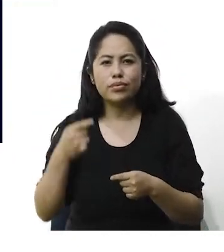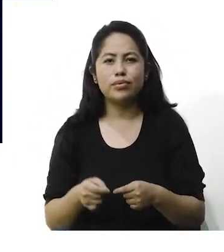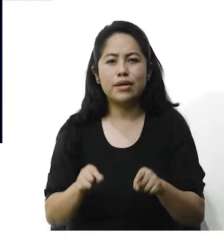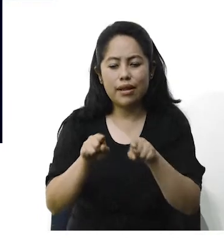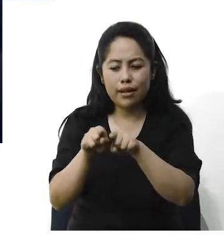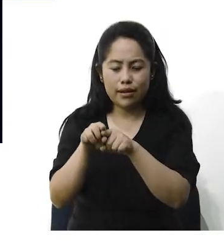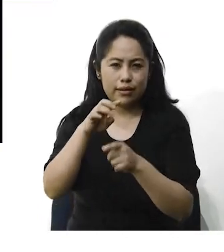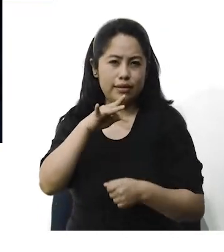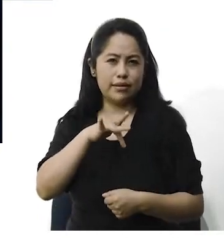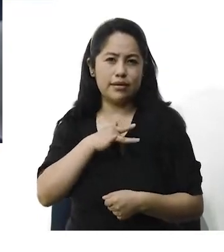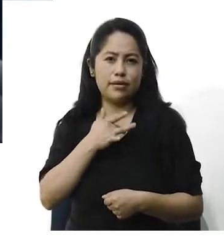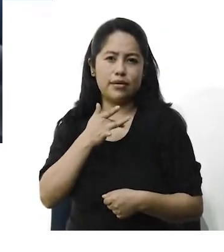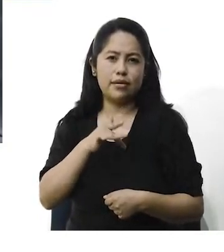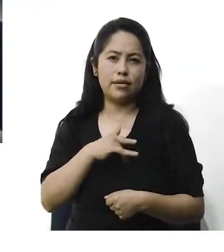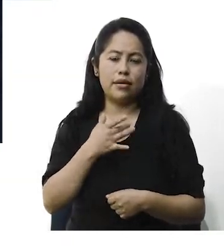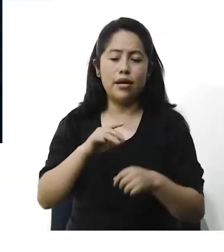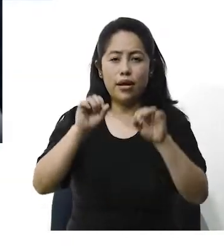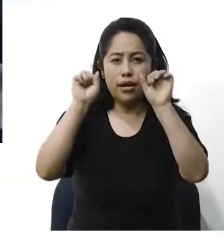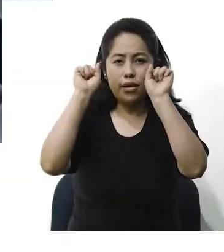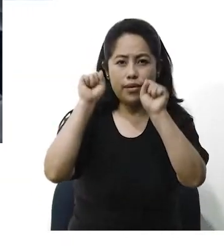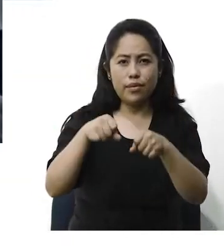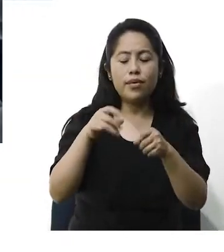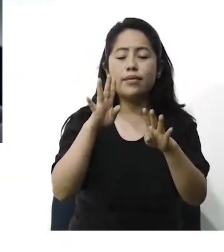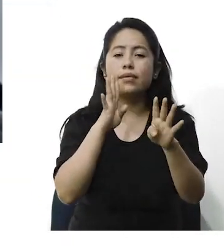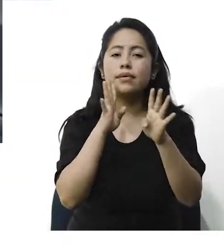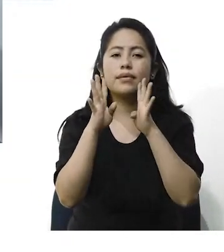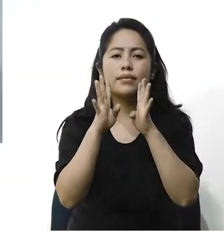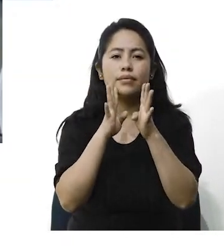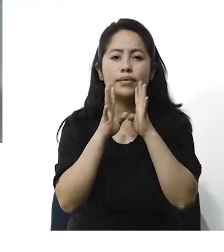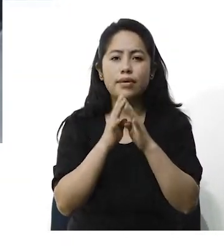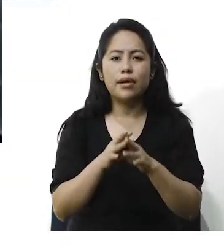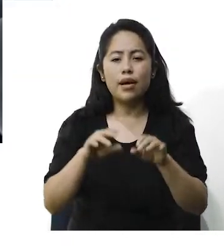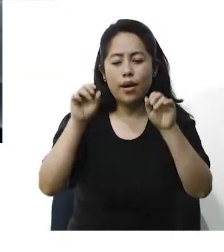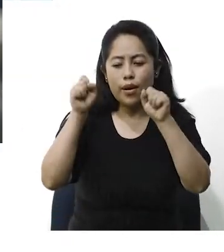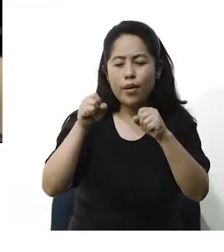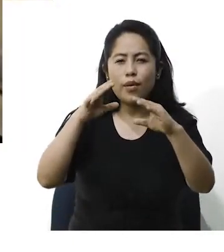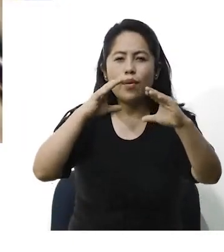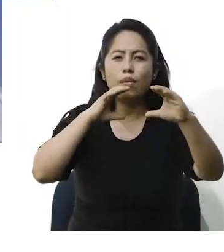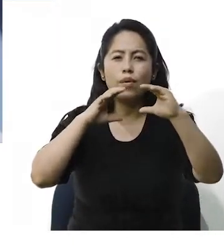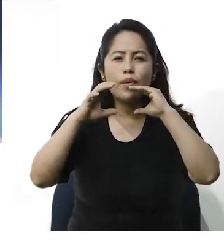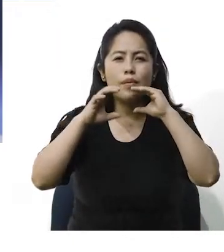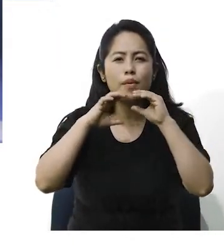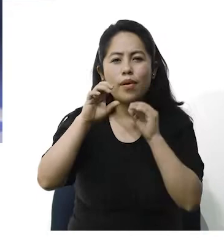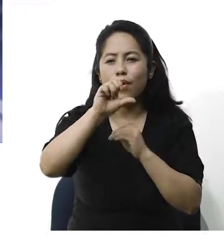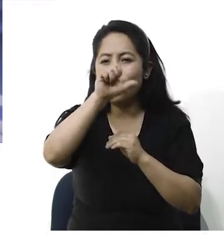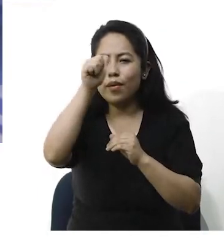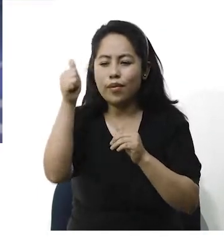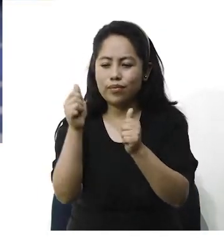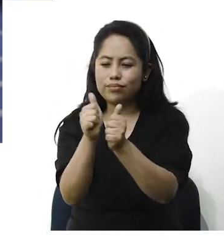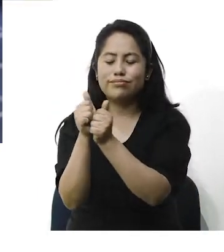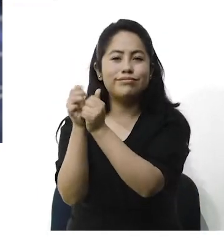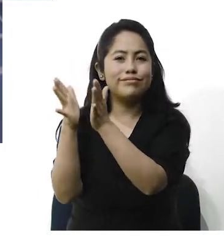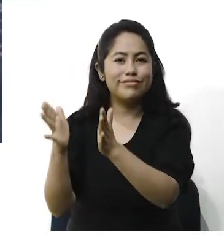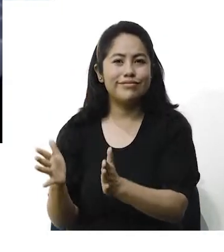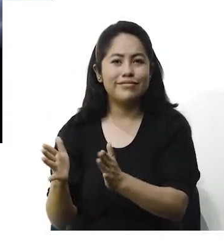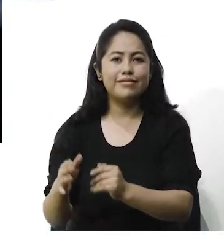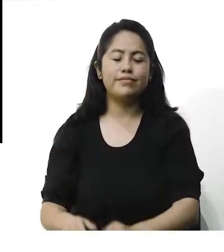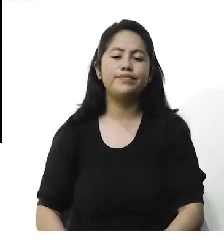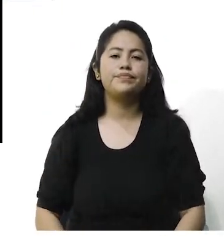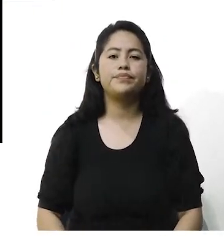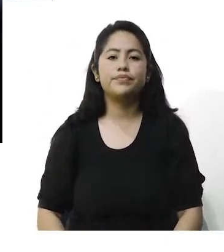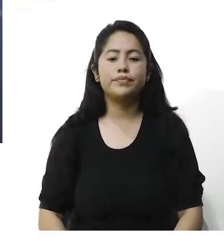podemos sentir, podemos hablar, podemos comunicarnos con nuestros compañeros. Las